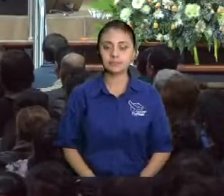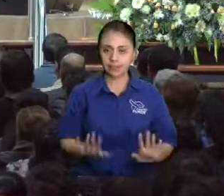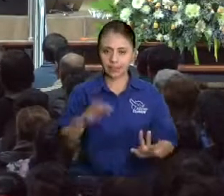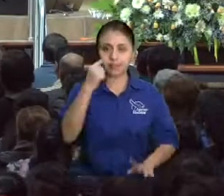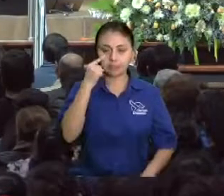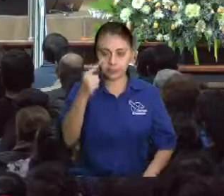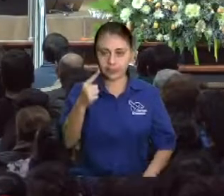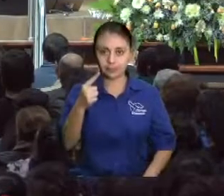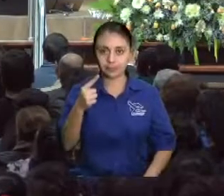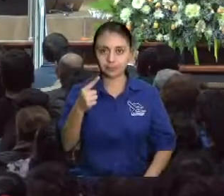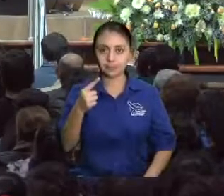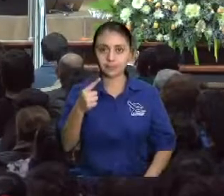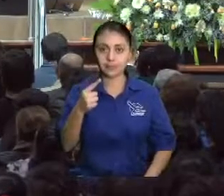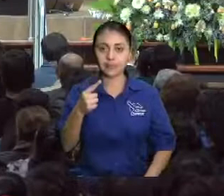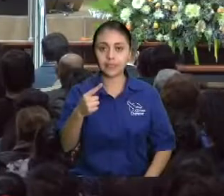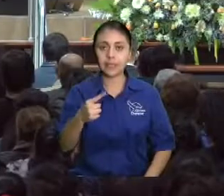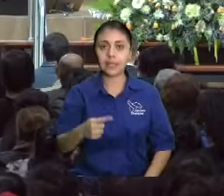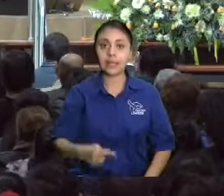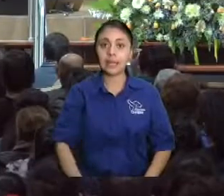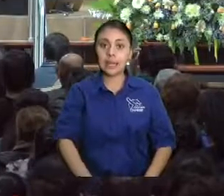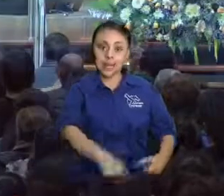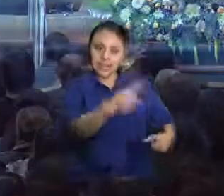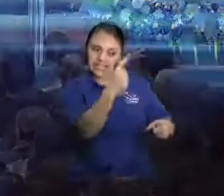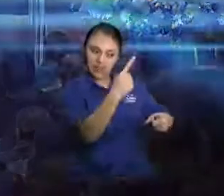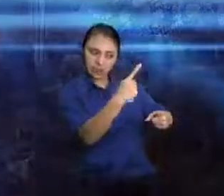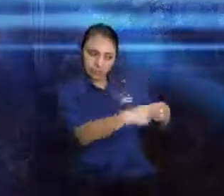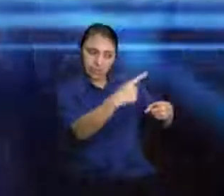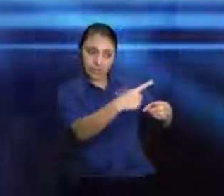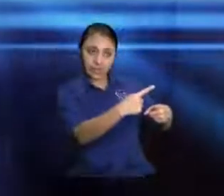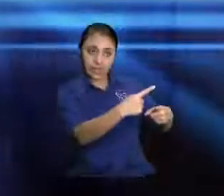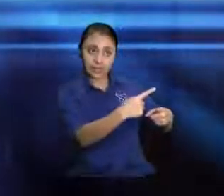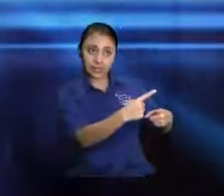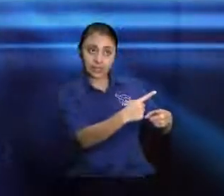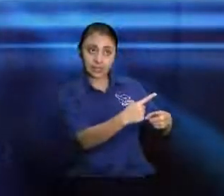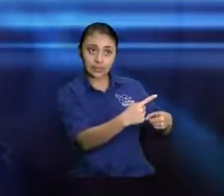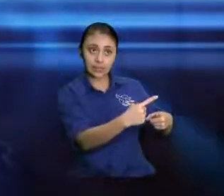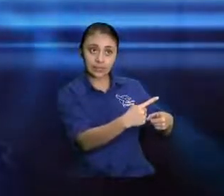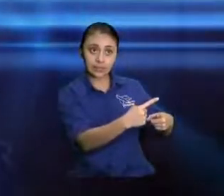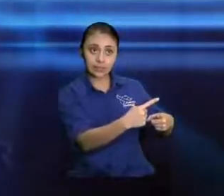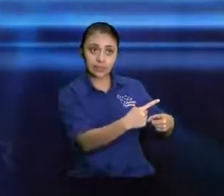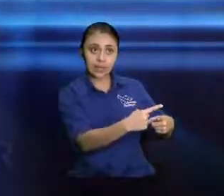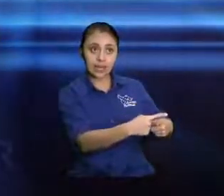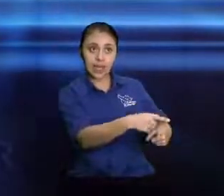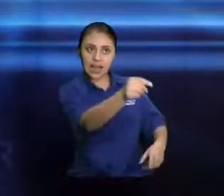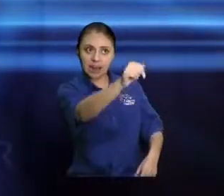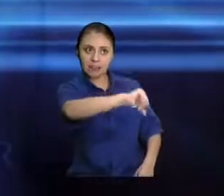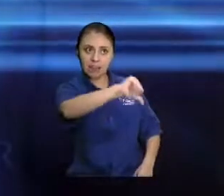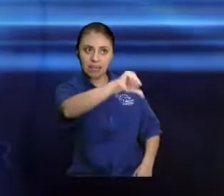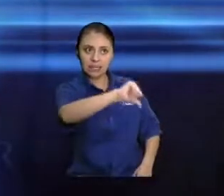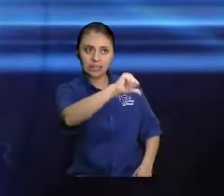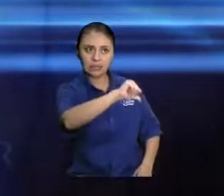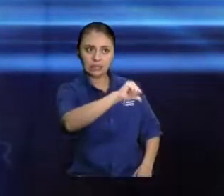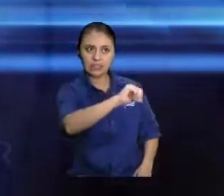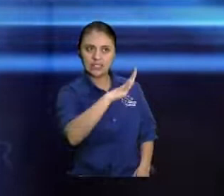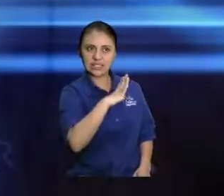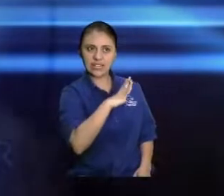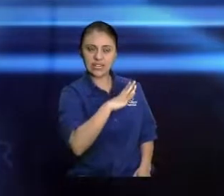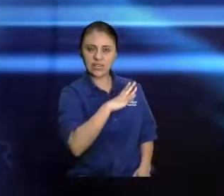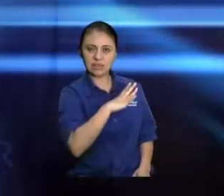Mire, pues, el que corrige al escarnecedor atrae sobre sí deshonra. El que reprende al impío recibe